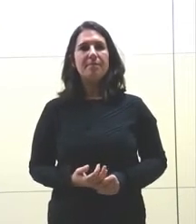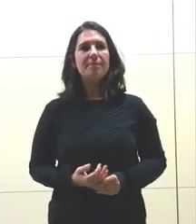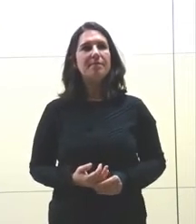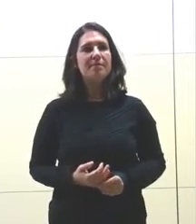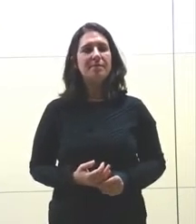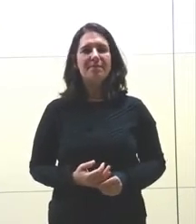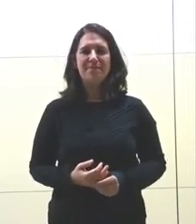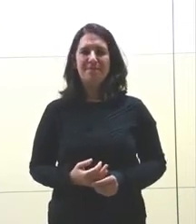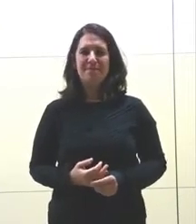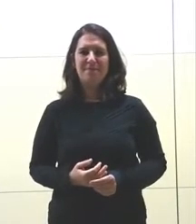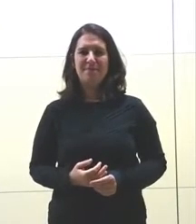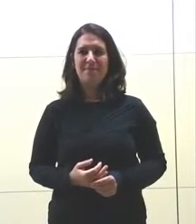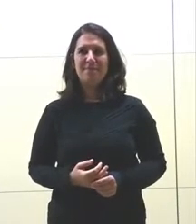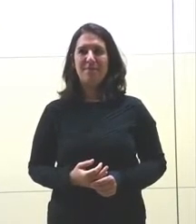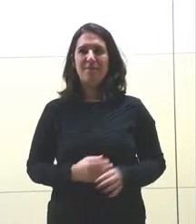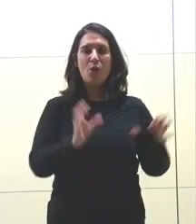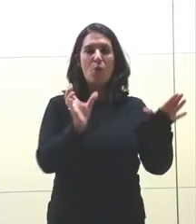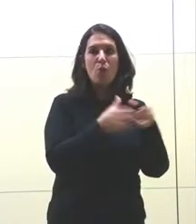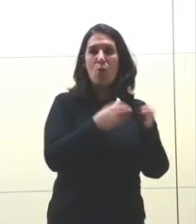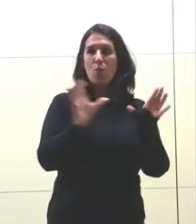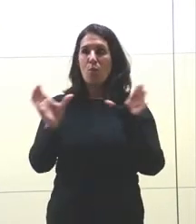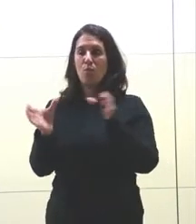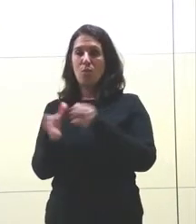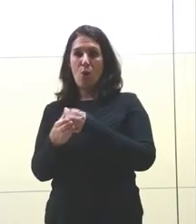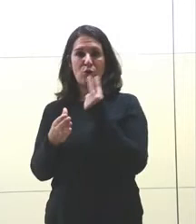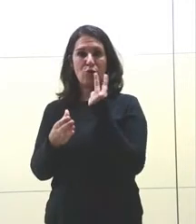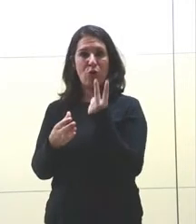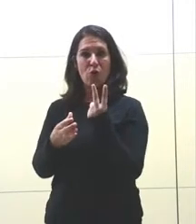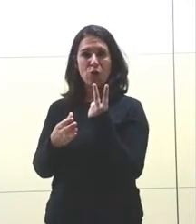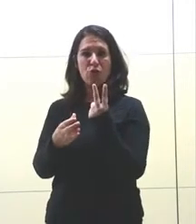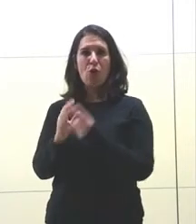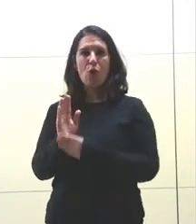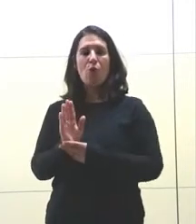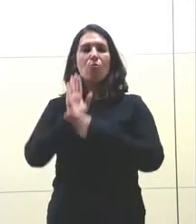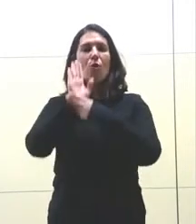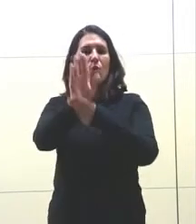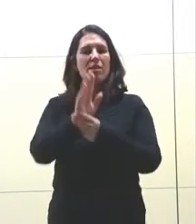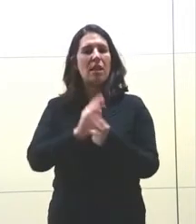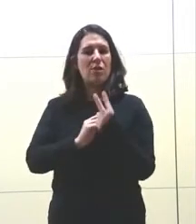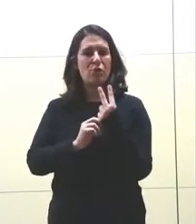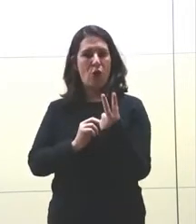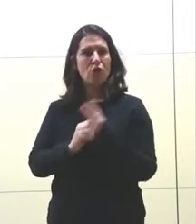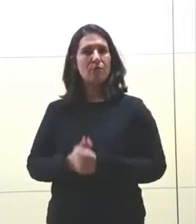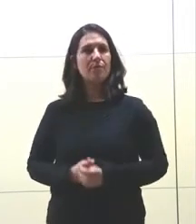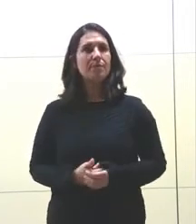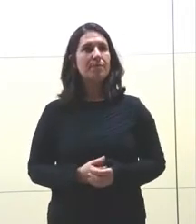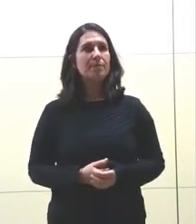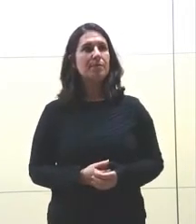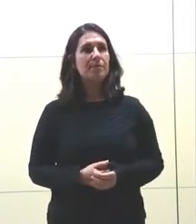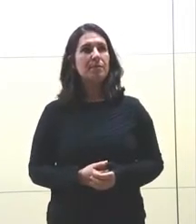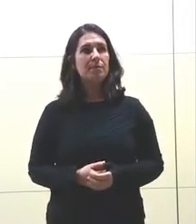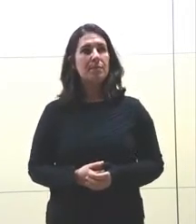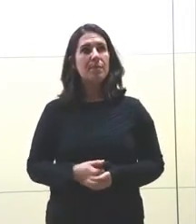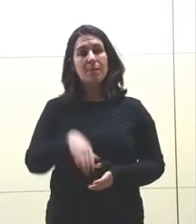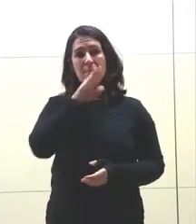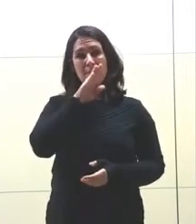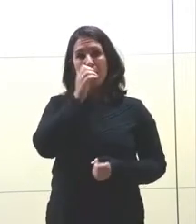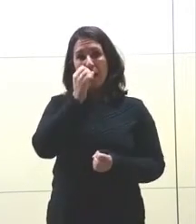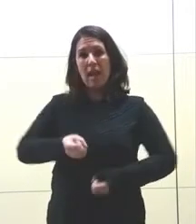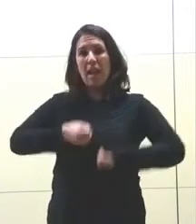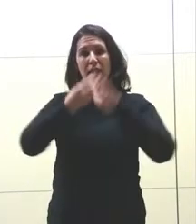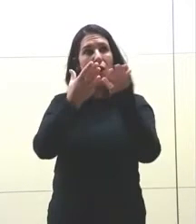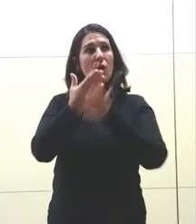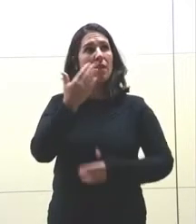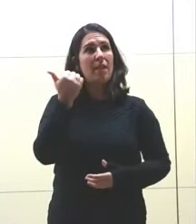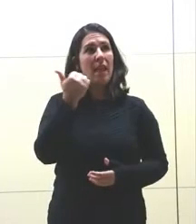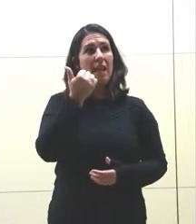estos dos grupos tienen dos propuestas opuestas. Como digo, la declaración del Gran